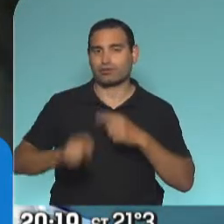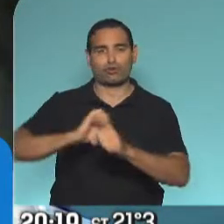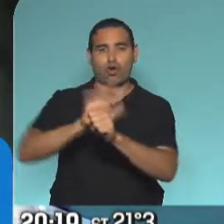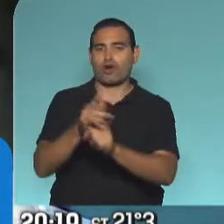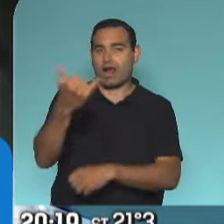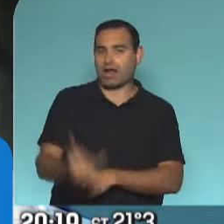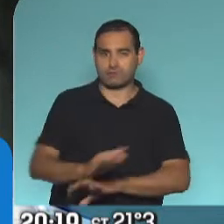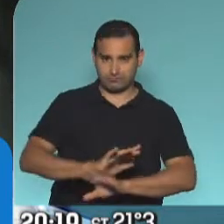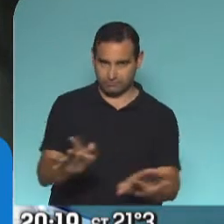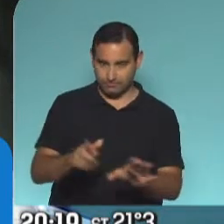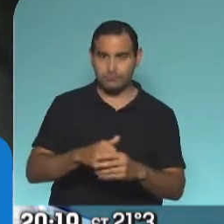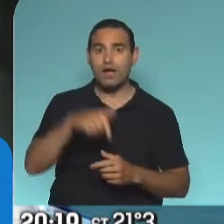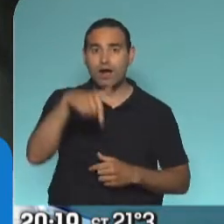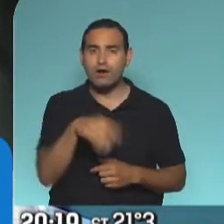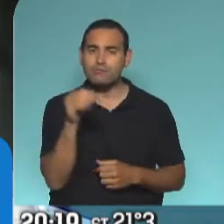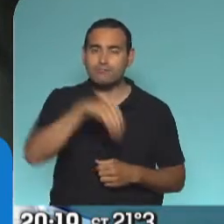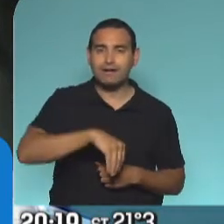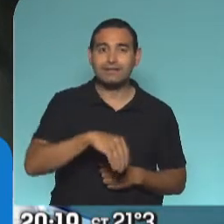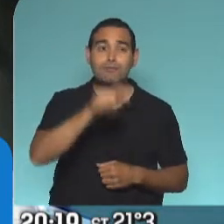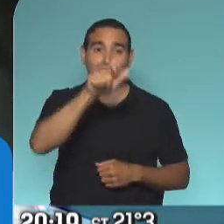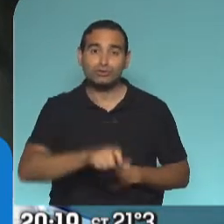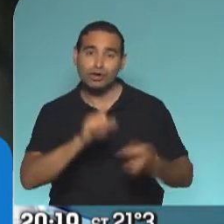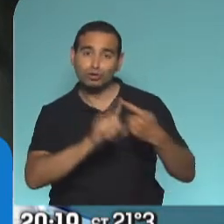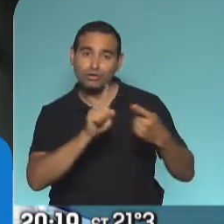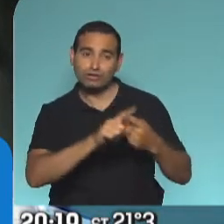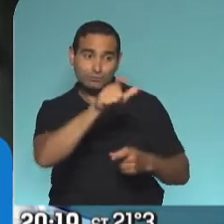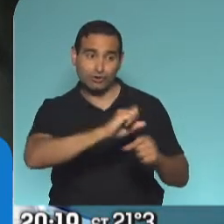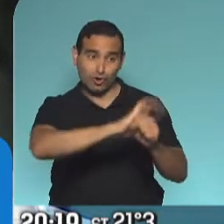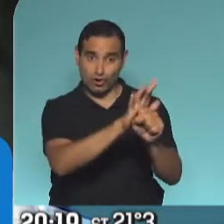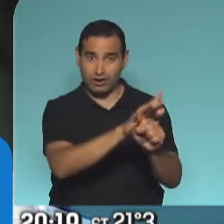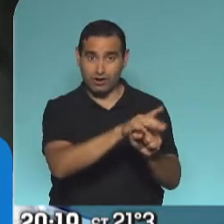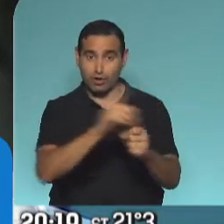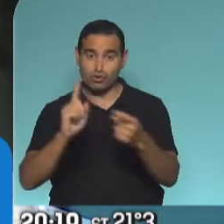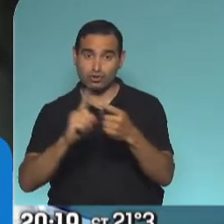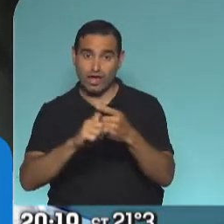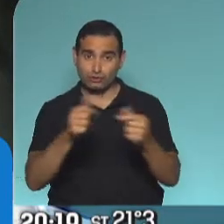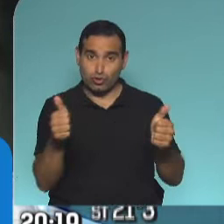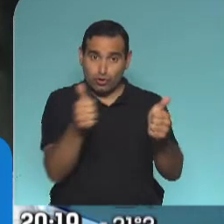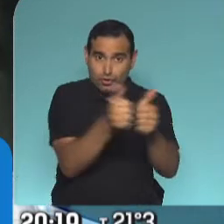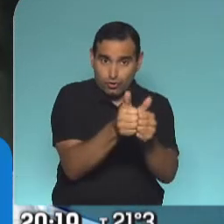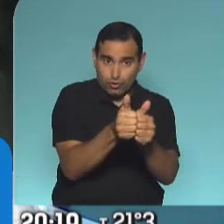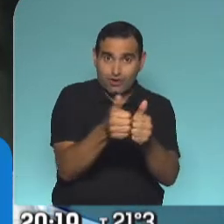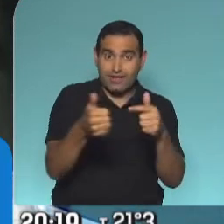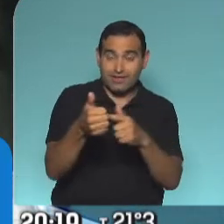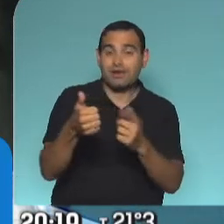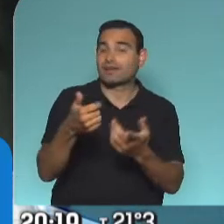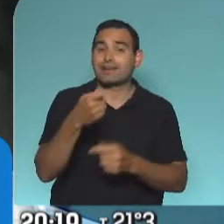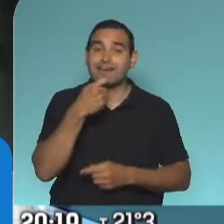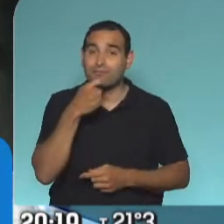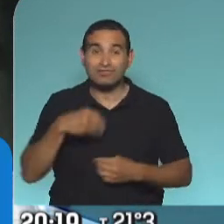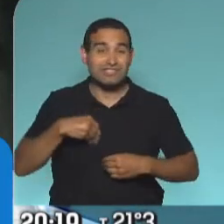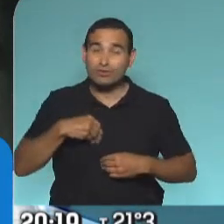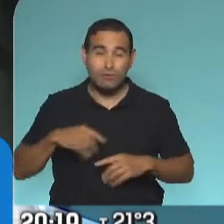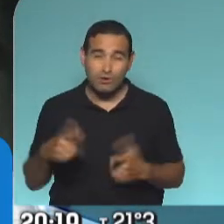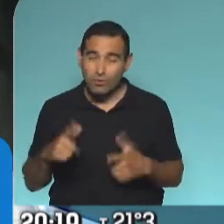agrega ahora? Aquellos contactos estrechos de un caso positivo que no tienen